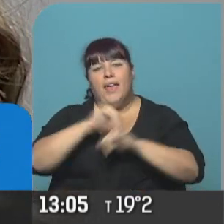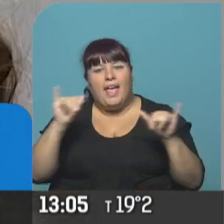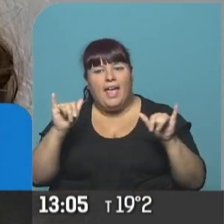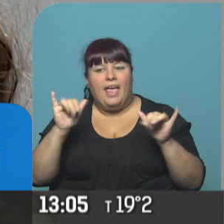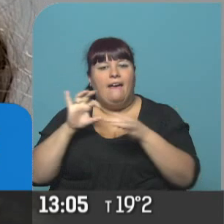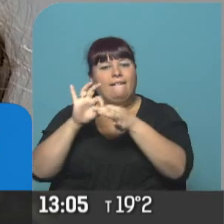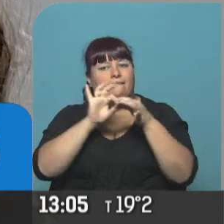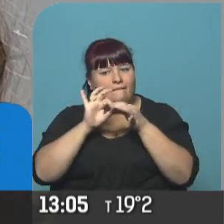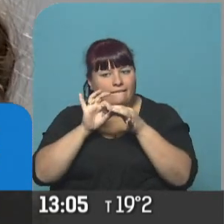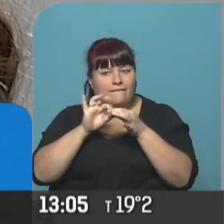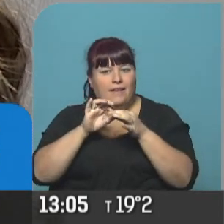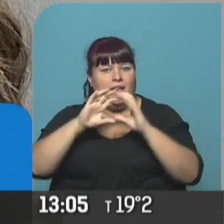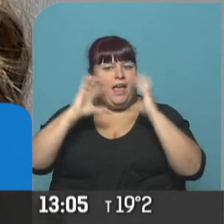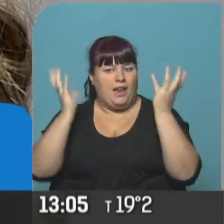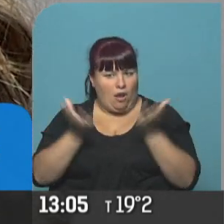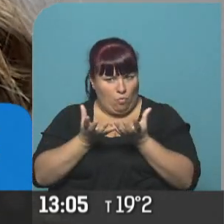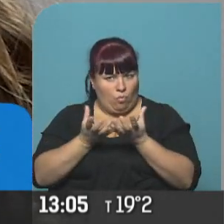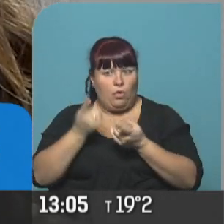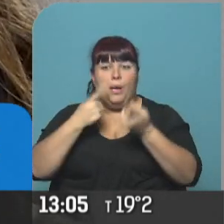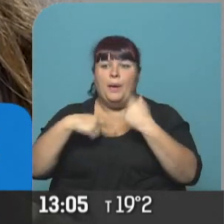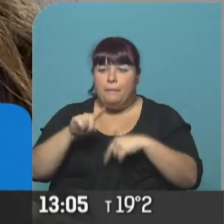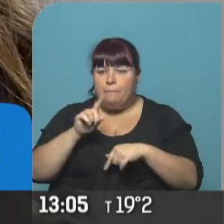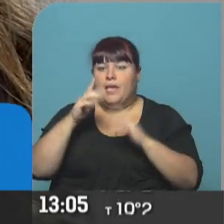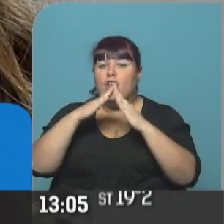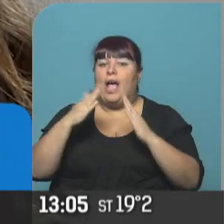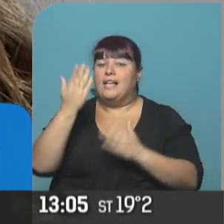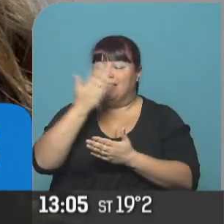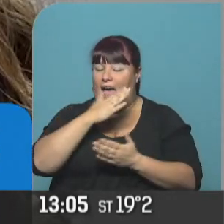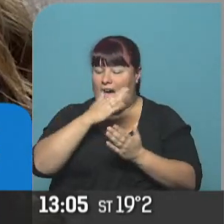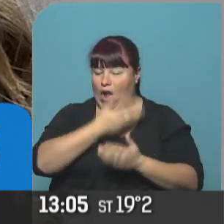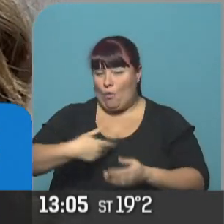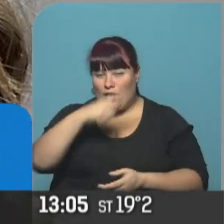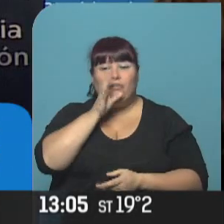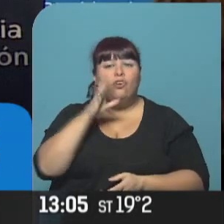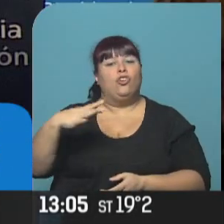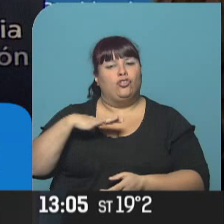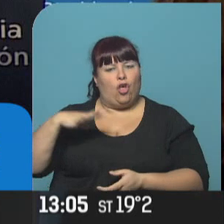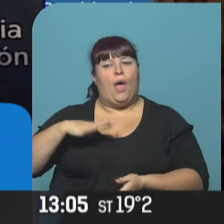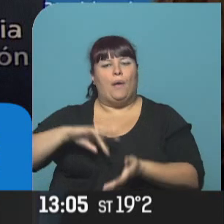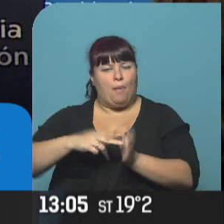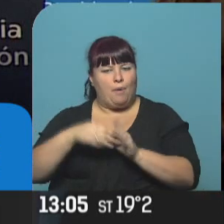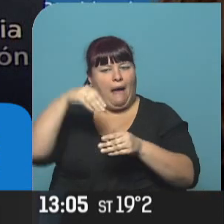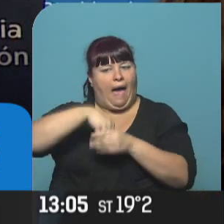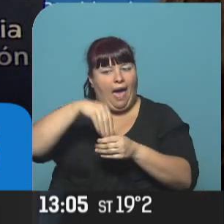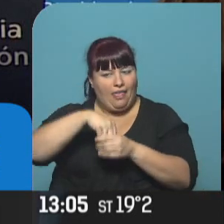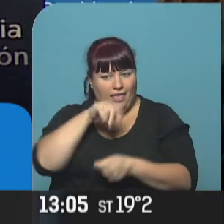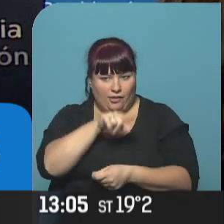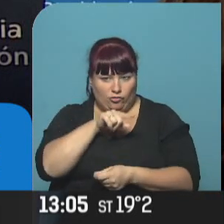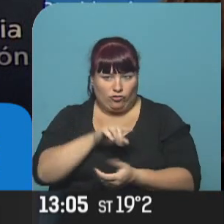mensaje unido a nivel mundial. Sin embargo, en la Casa Blanca sigue habiendo problemas